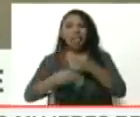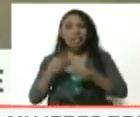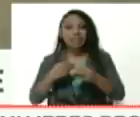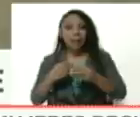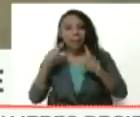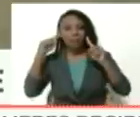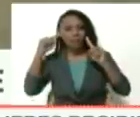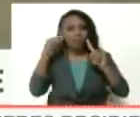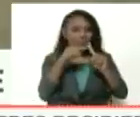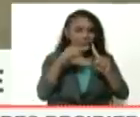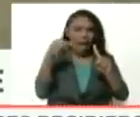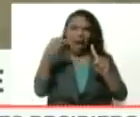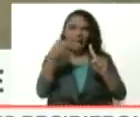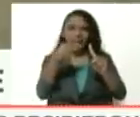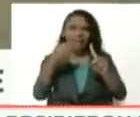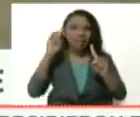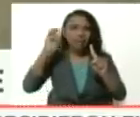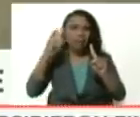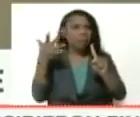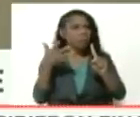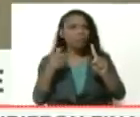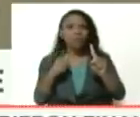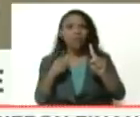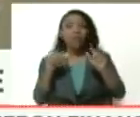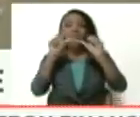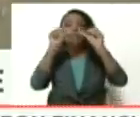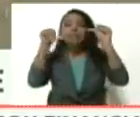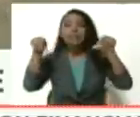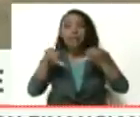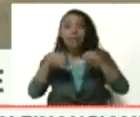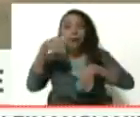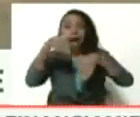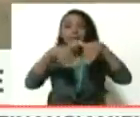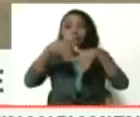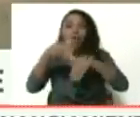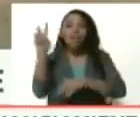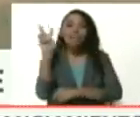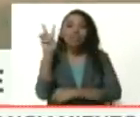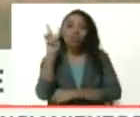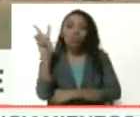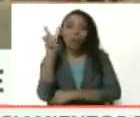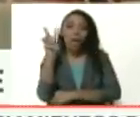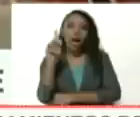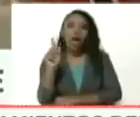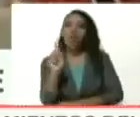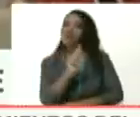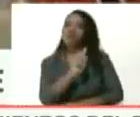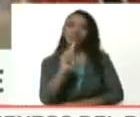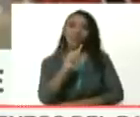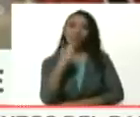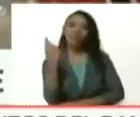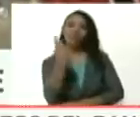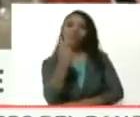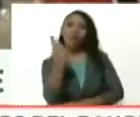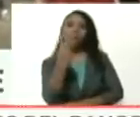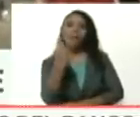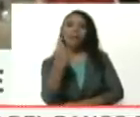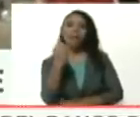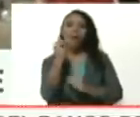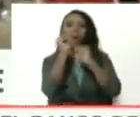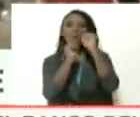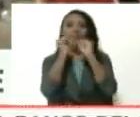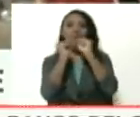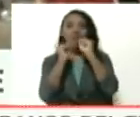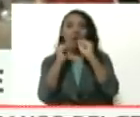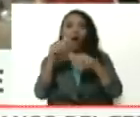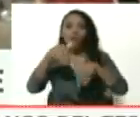esto. El sistema electoral venezolano no son solamente las máquinas de